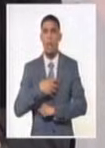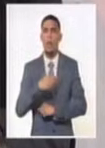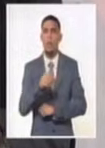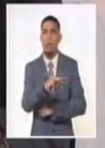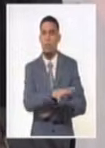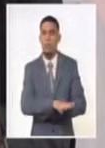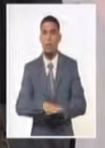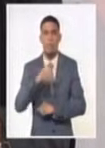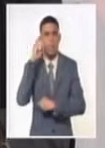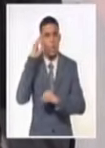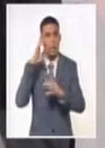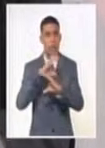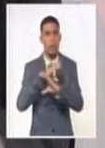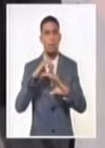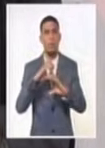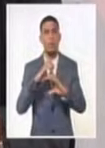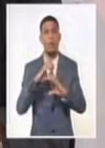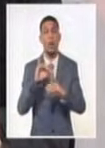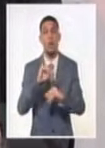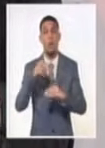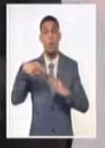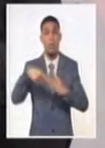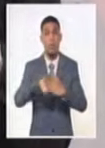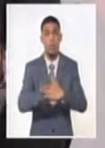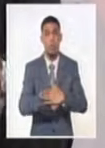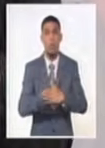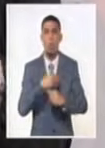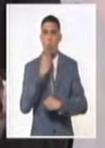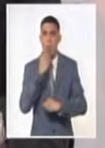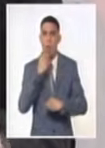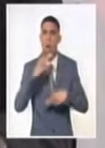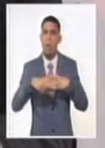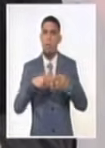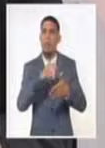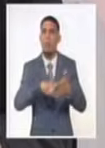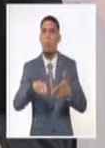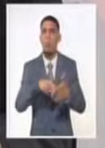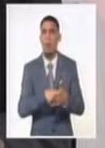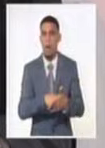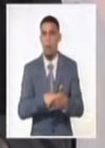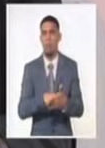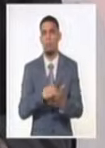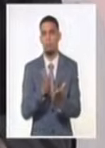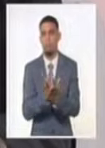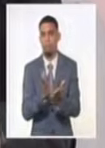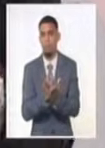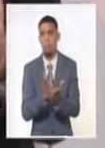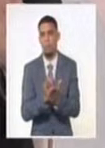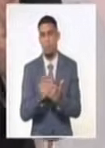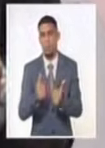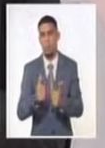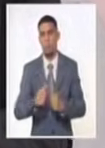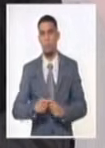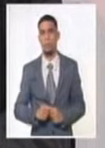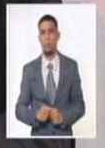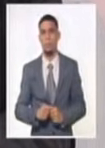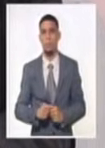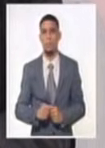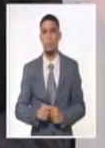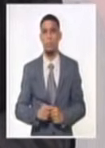estudiada y que lleva a que sea un plan de estudio realmente con un nivel bien alto, también existe el plan